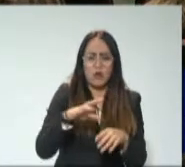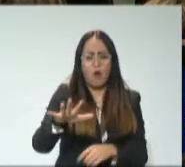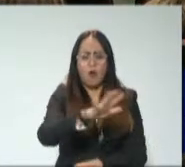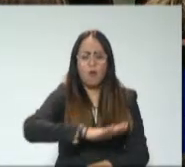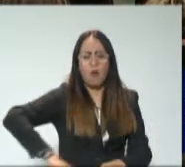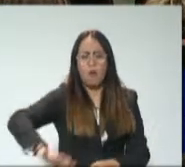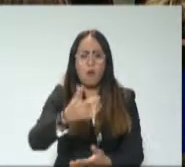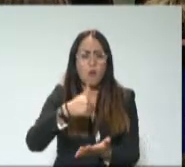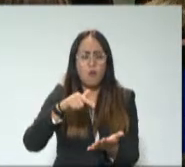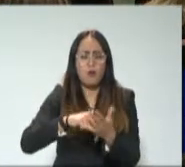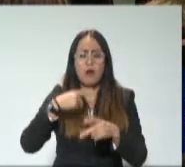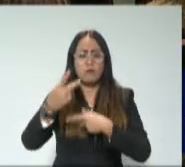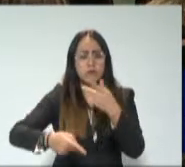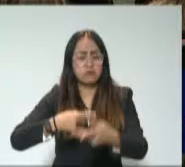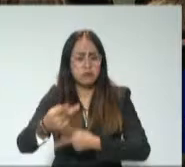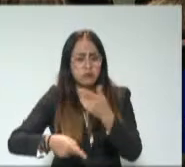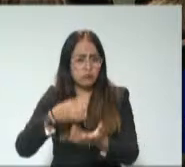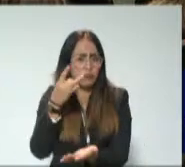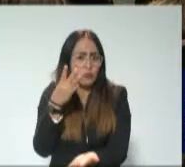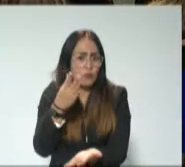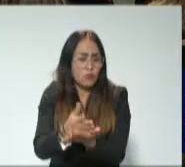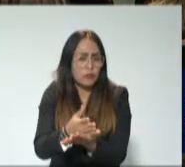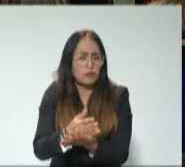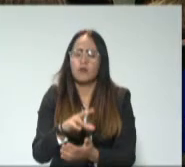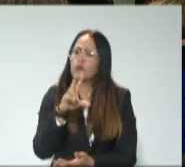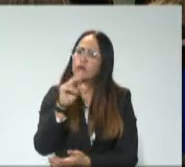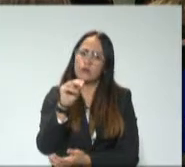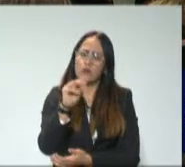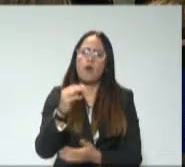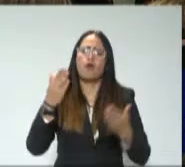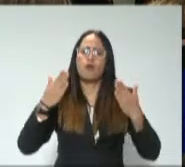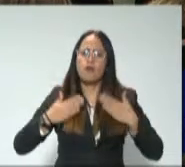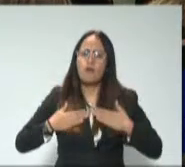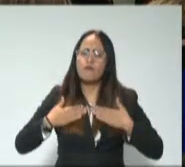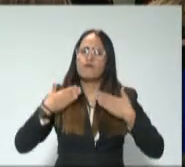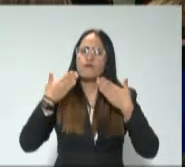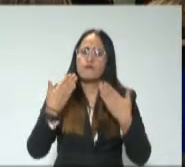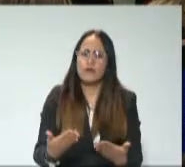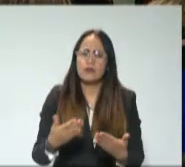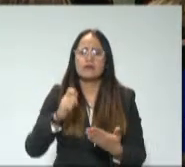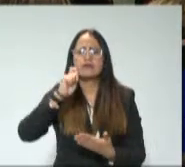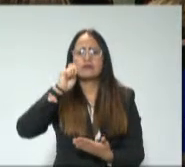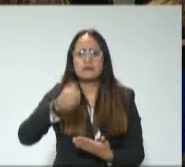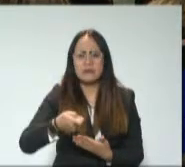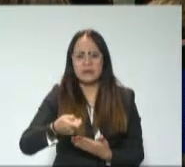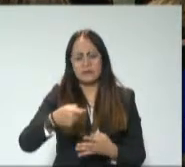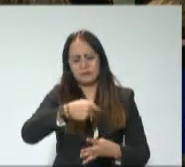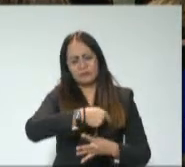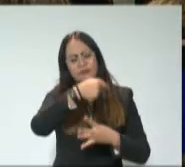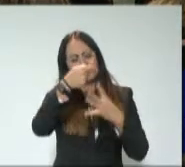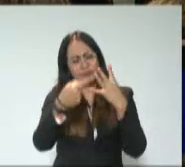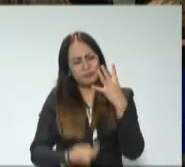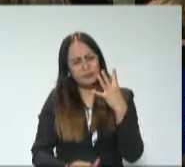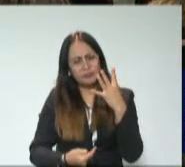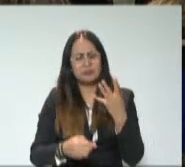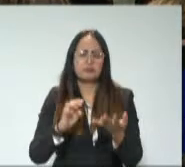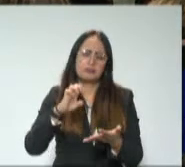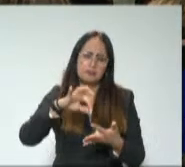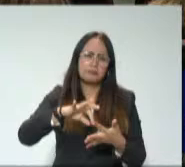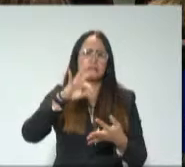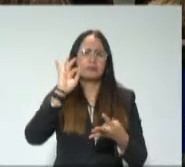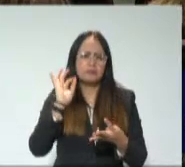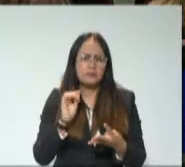físico como referente del gobierno la confianza se configura entre otros elementos por la